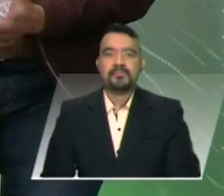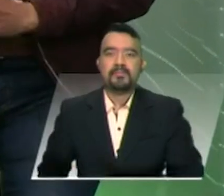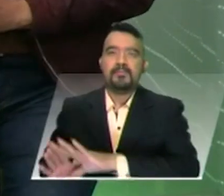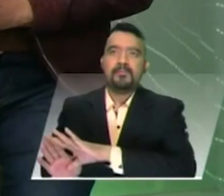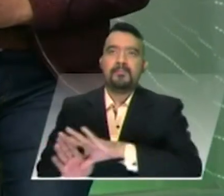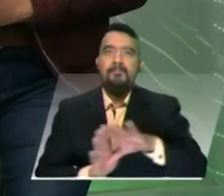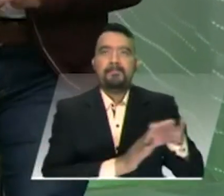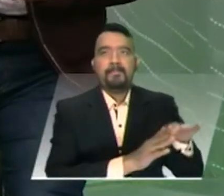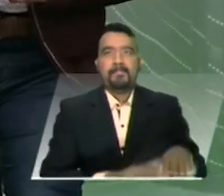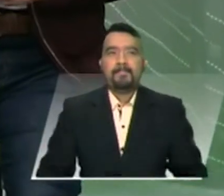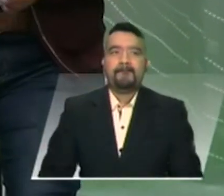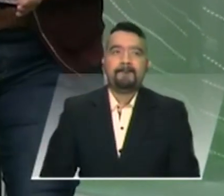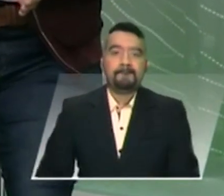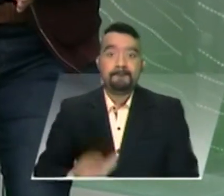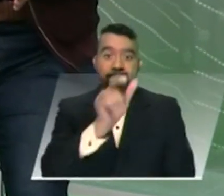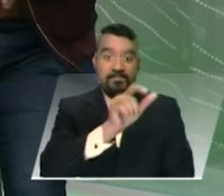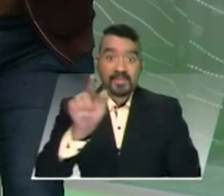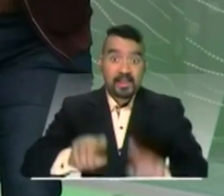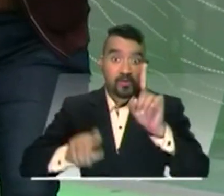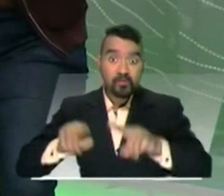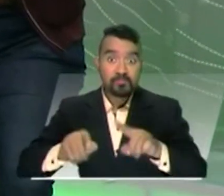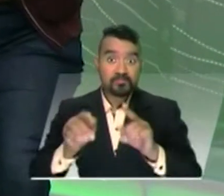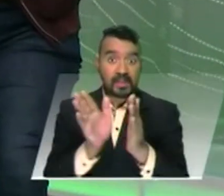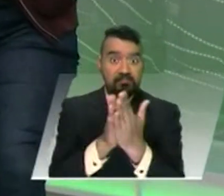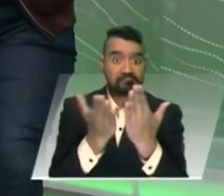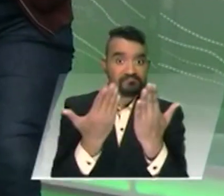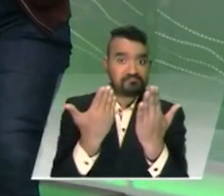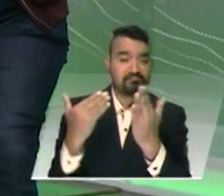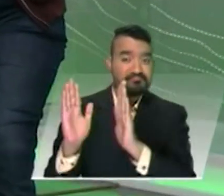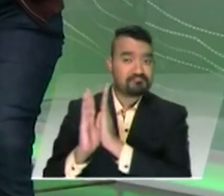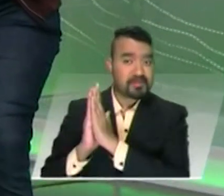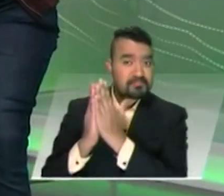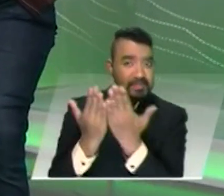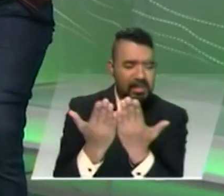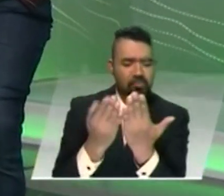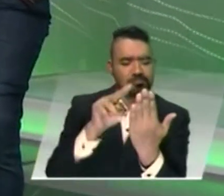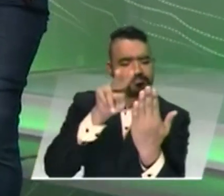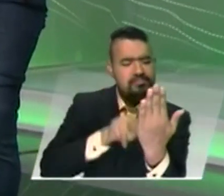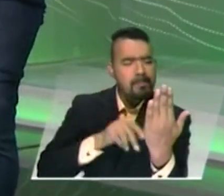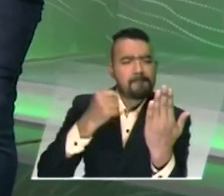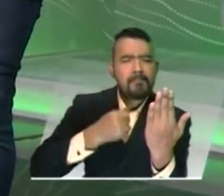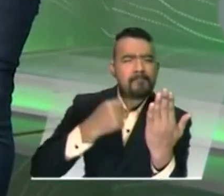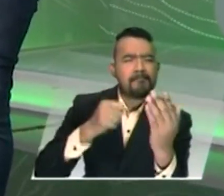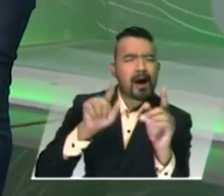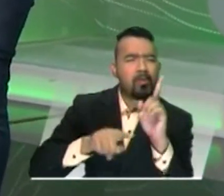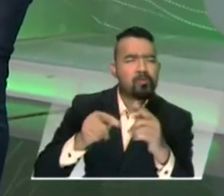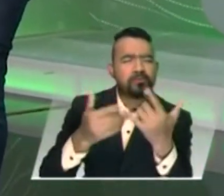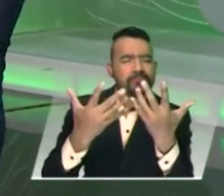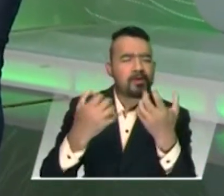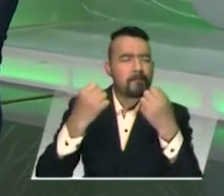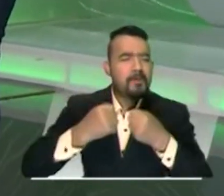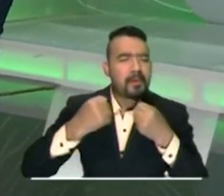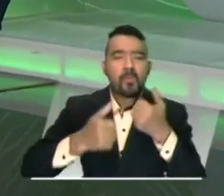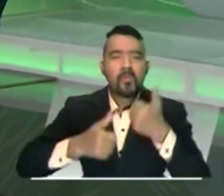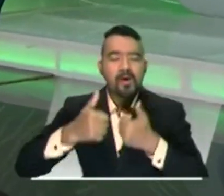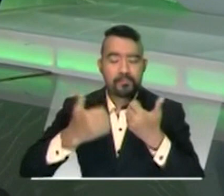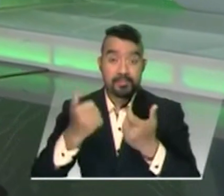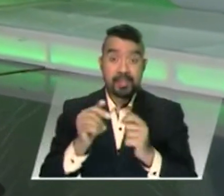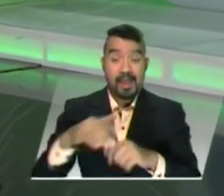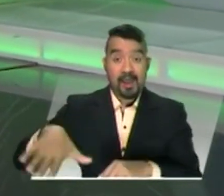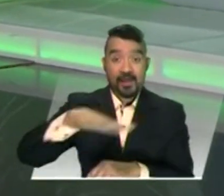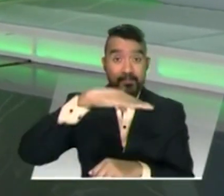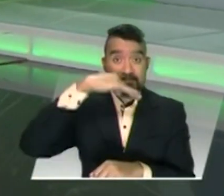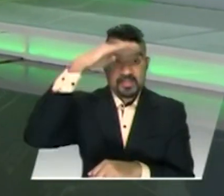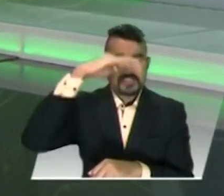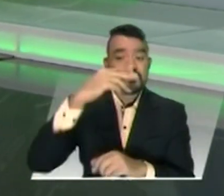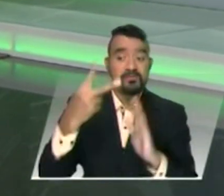Y para los amantes de la literatura, hoy tenemos un recuento de novelas, ensayos y textos motivacionales. Estos fueron los libros más leídos en Medellín